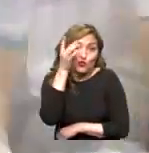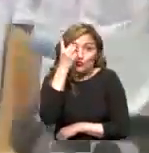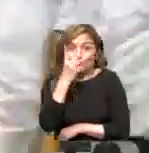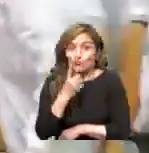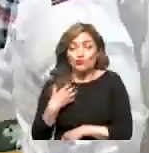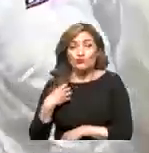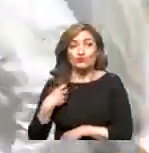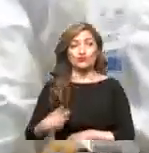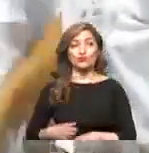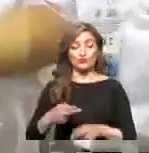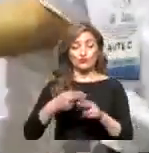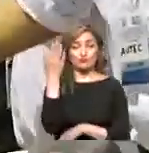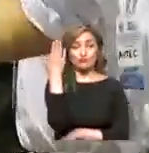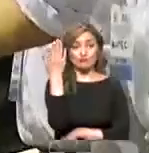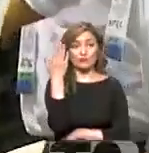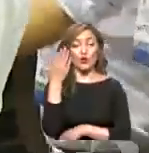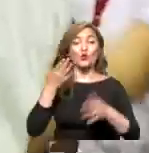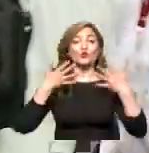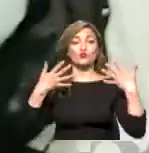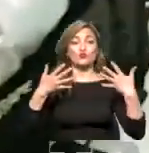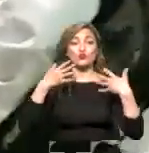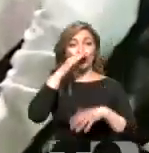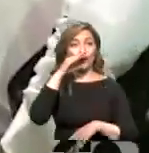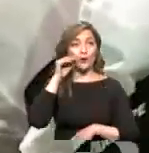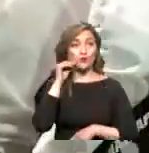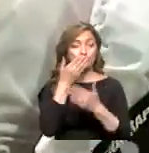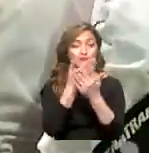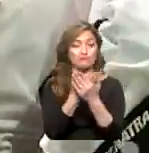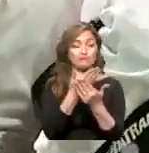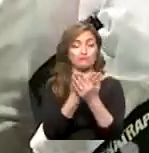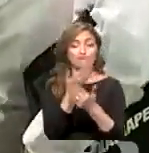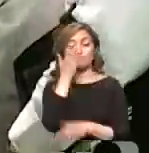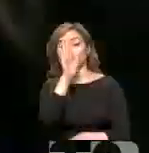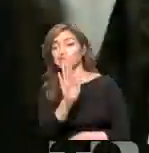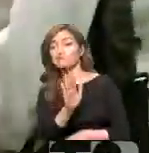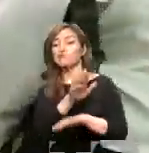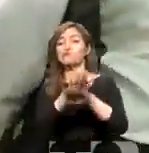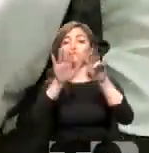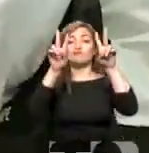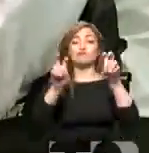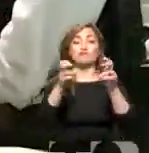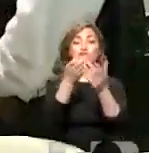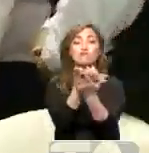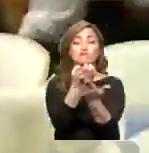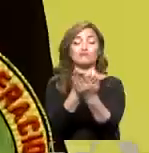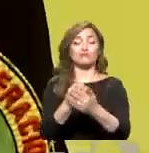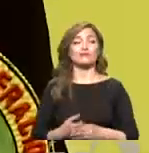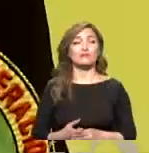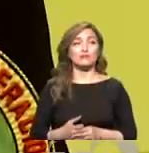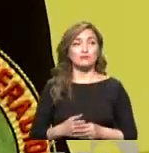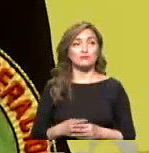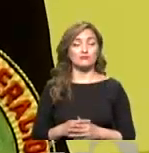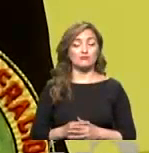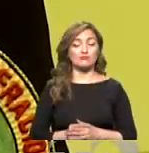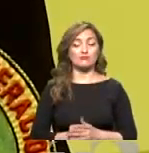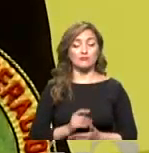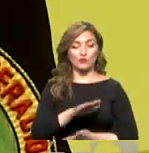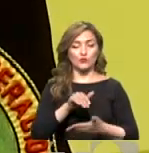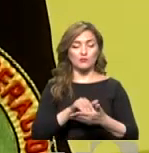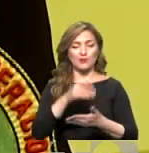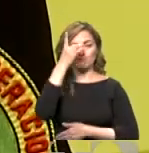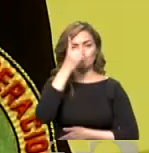decisión. El exalcalde de Guayaquil, Jaime Nebot, se presentó ante el auditorio y habló esencialmente de temas económicos. Firmemente cuestionó